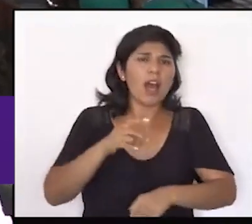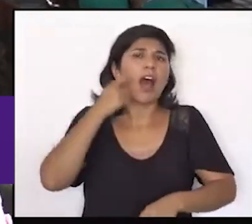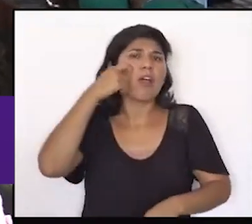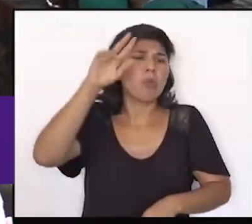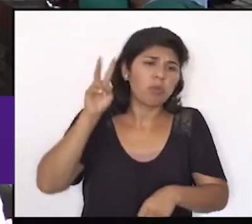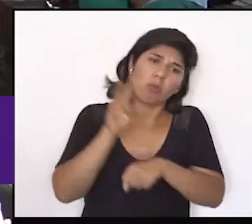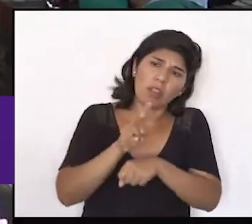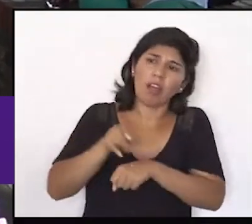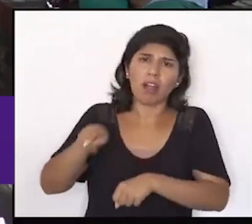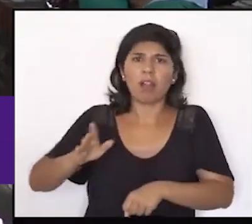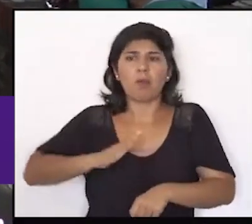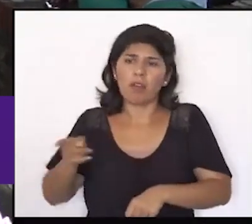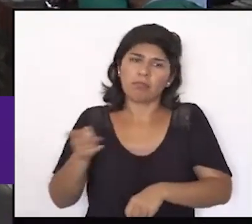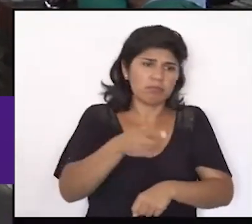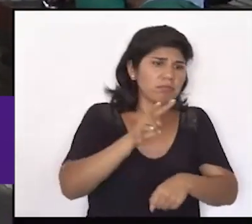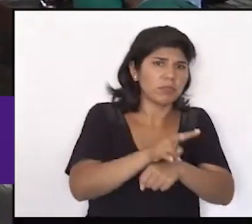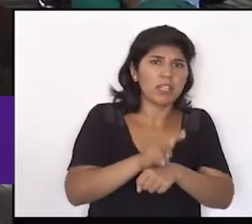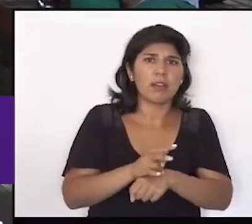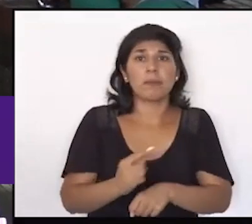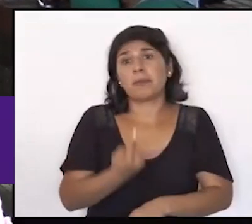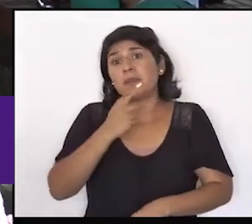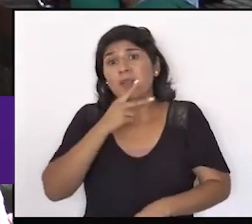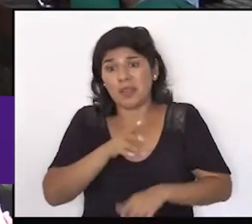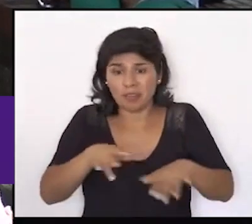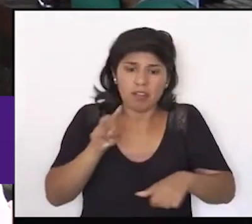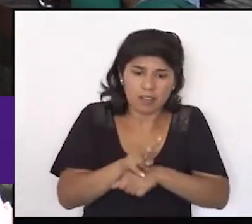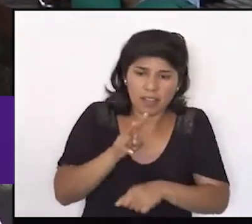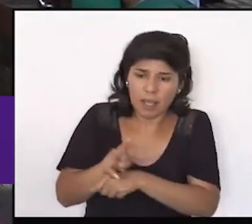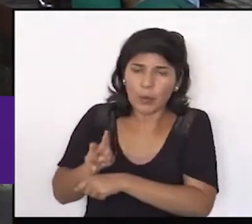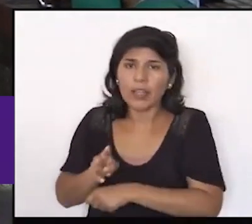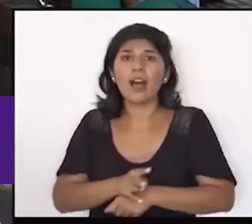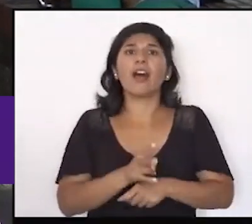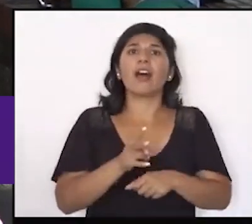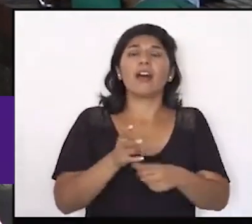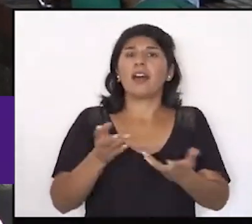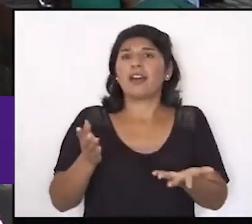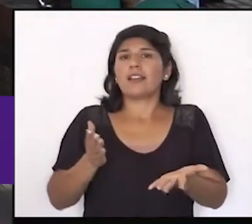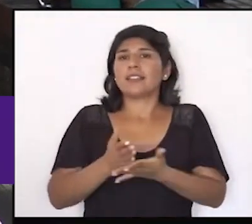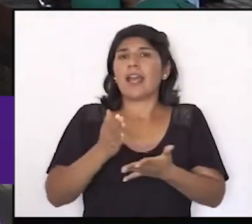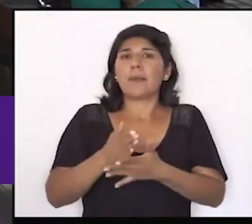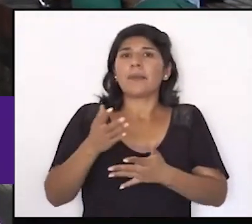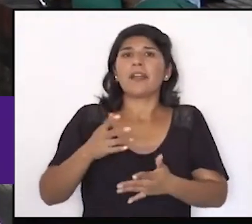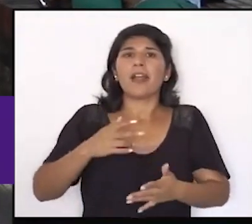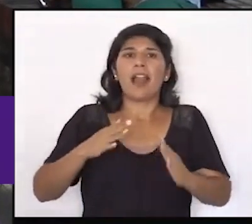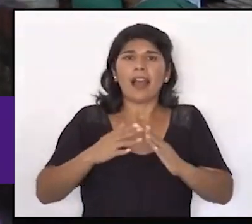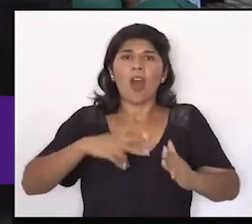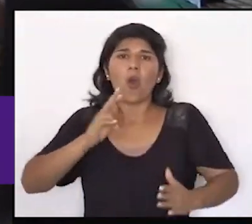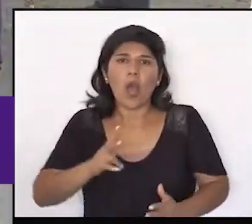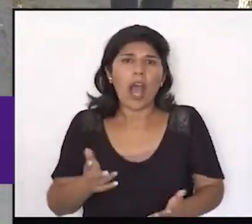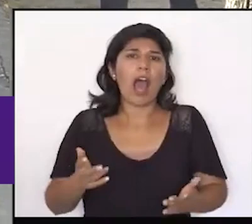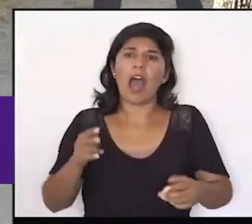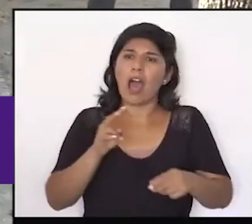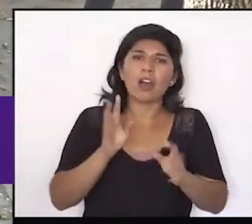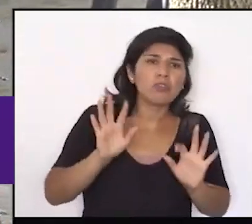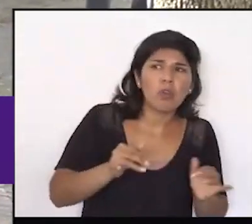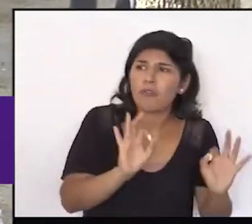sus familiares mayores, a sus niños primero, y siempre se ha ocupado del hogar,